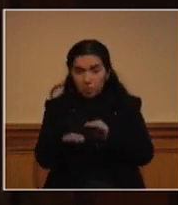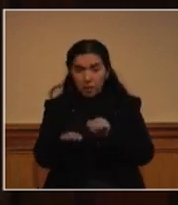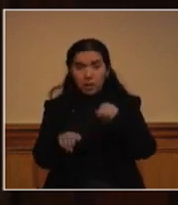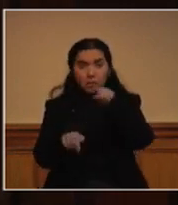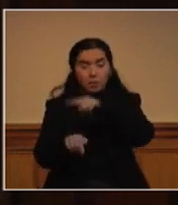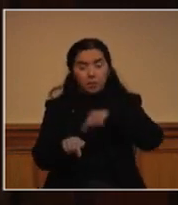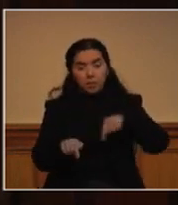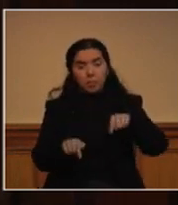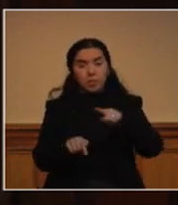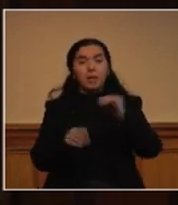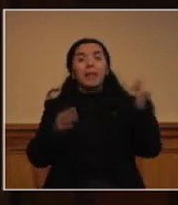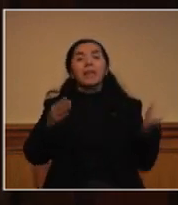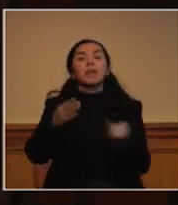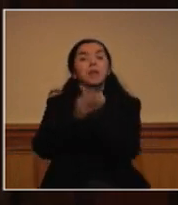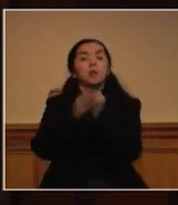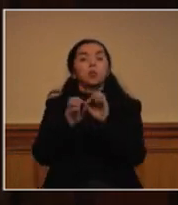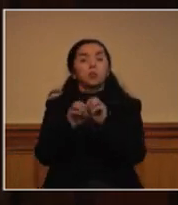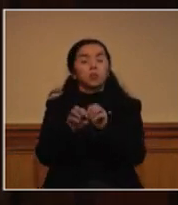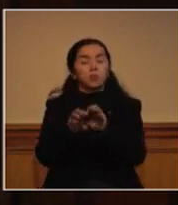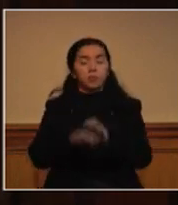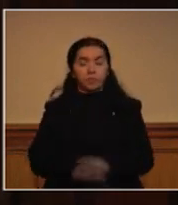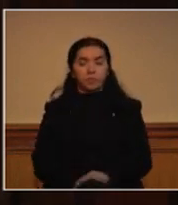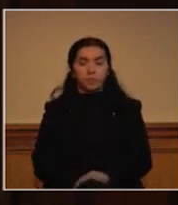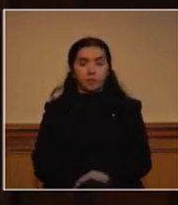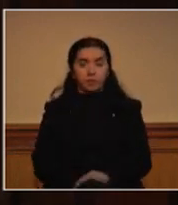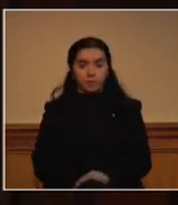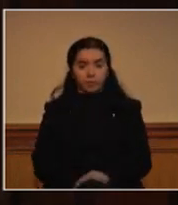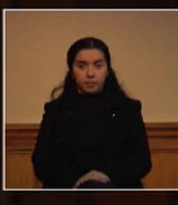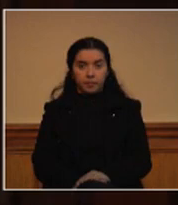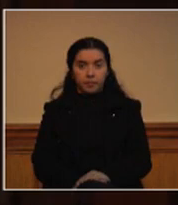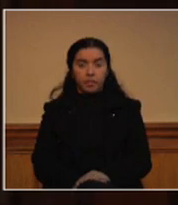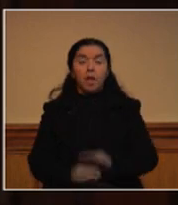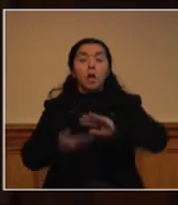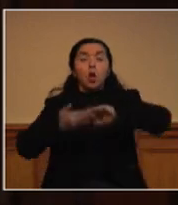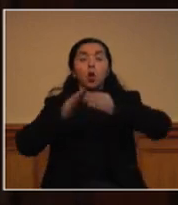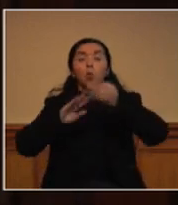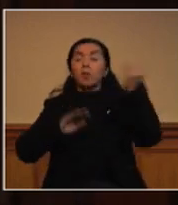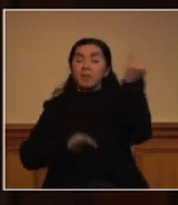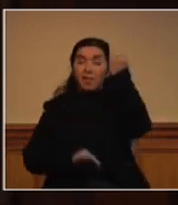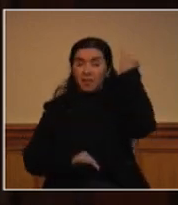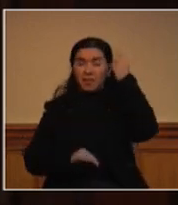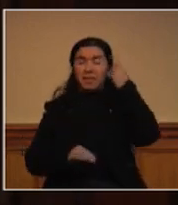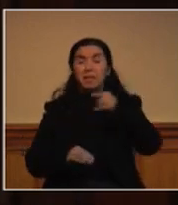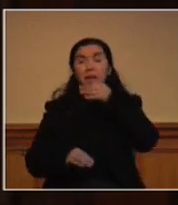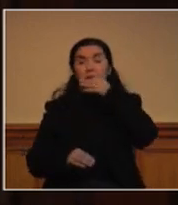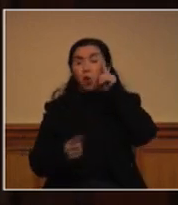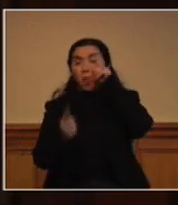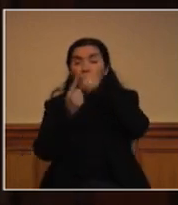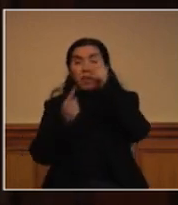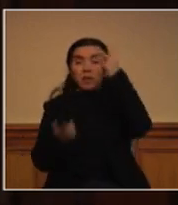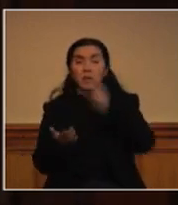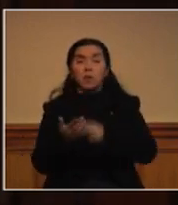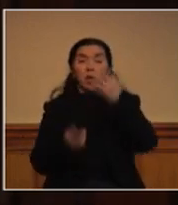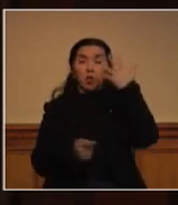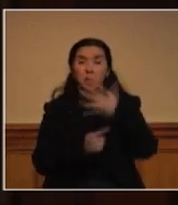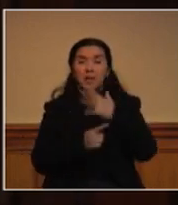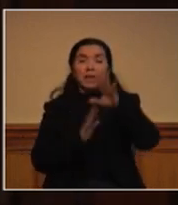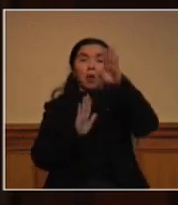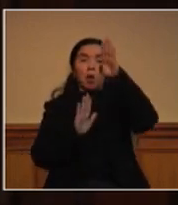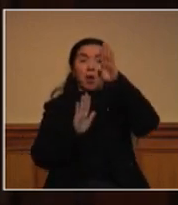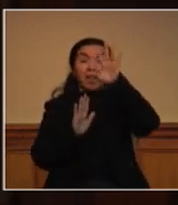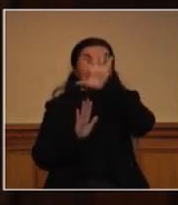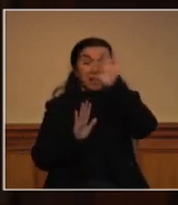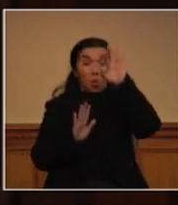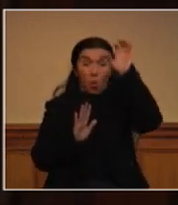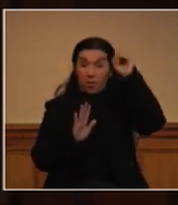estas leyes de inclusión educativa. La comunidad internacional se propuso para el 2015 reducir en un 50% la tasa